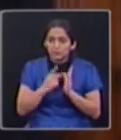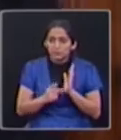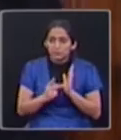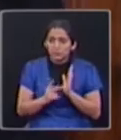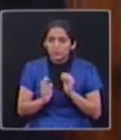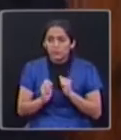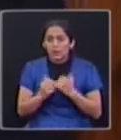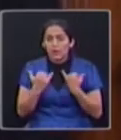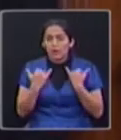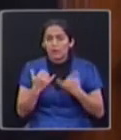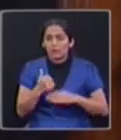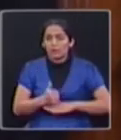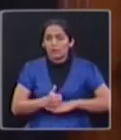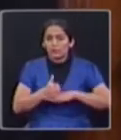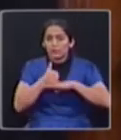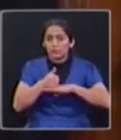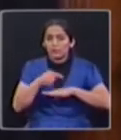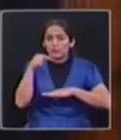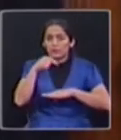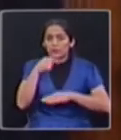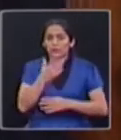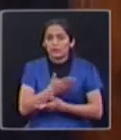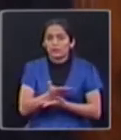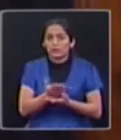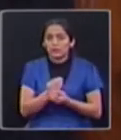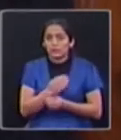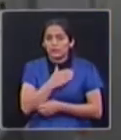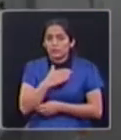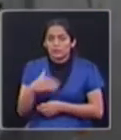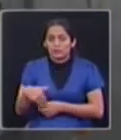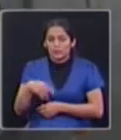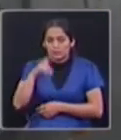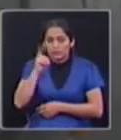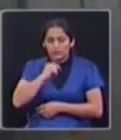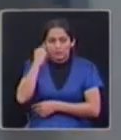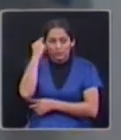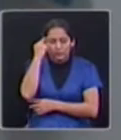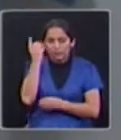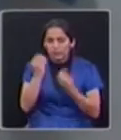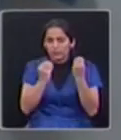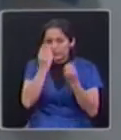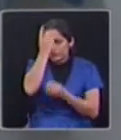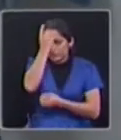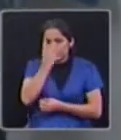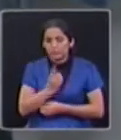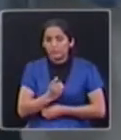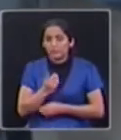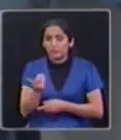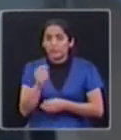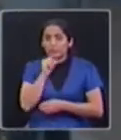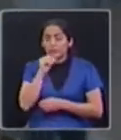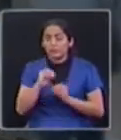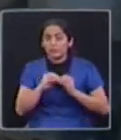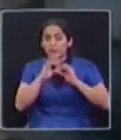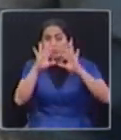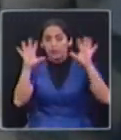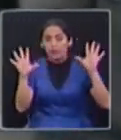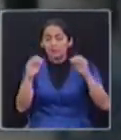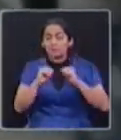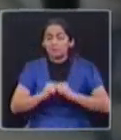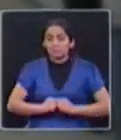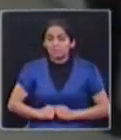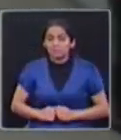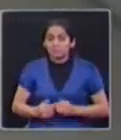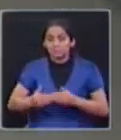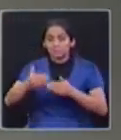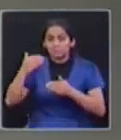desde la administración local, desde el ejecutivo local, se tomen decisiones. Este nuevo caso de una presunta falta de transparencia en estos procesos serían